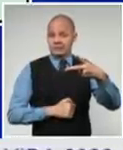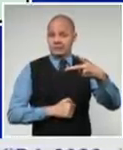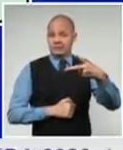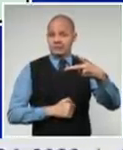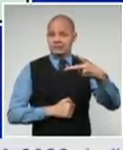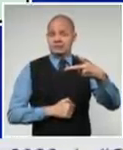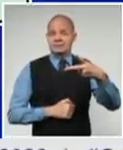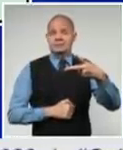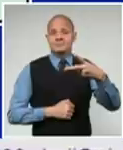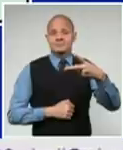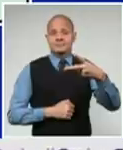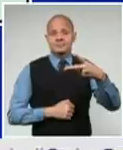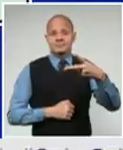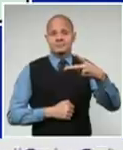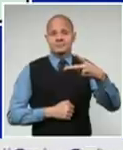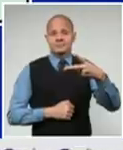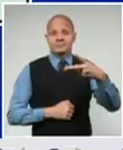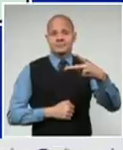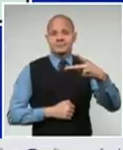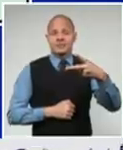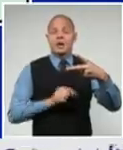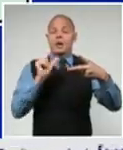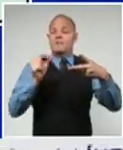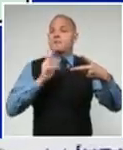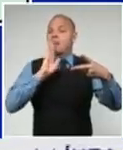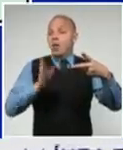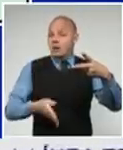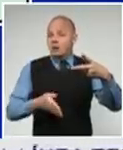6.225.763 y